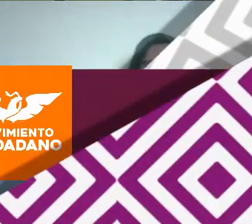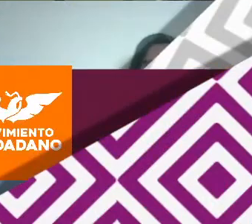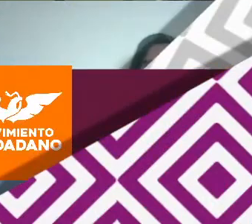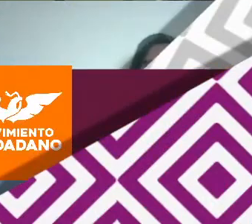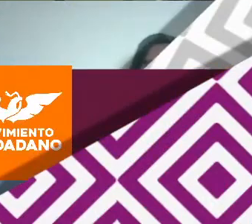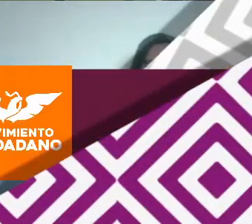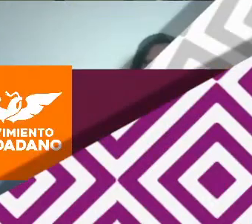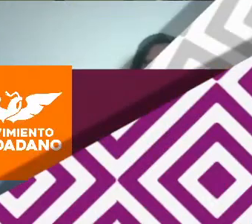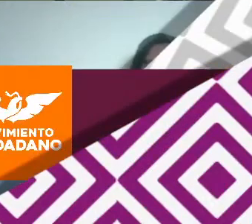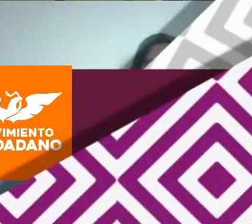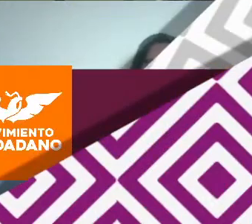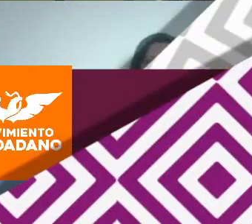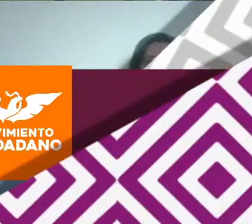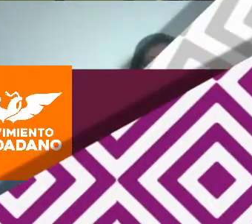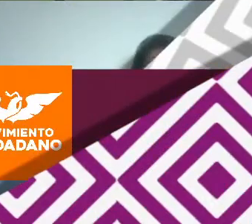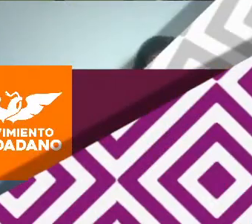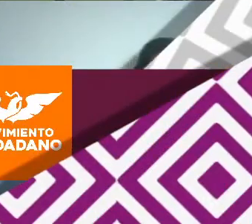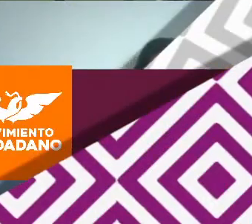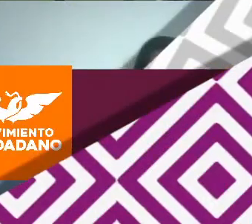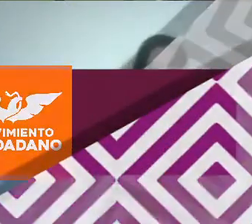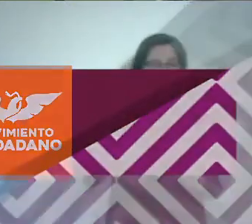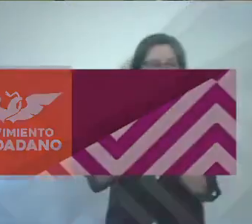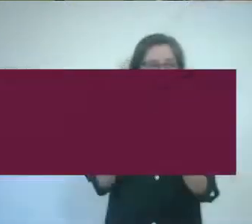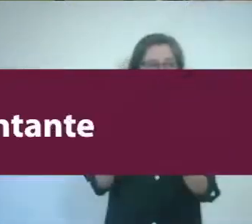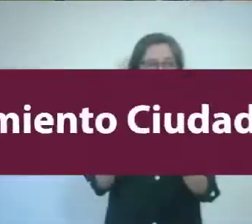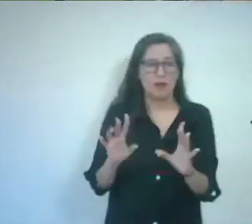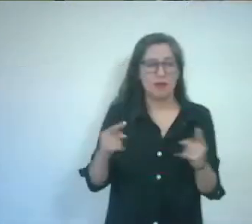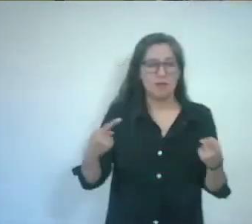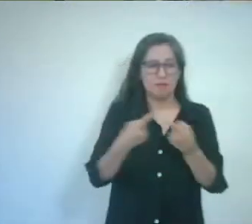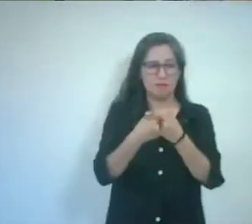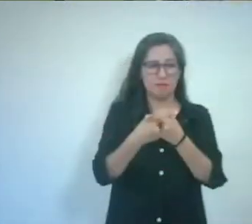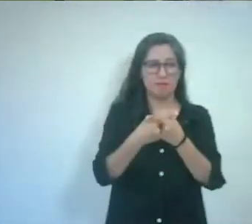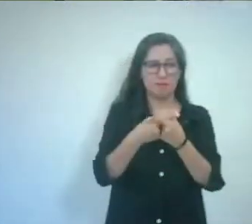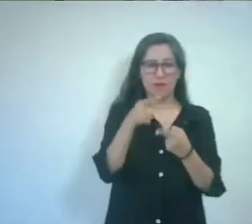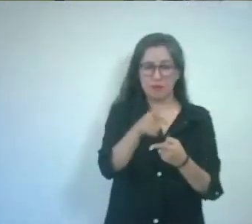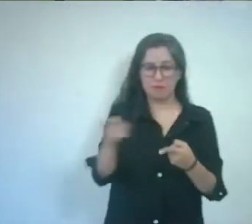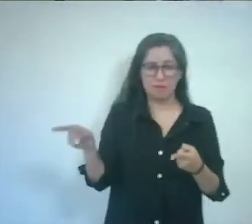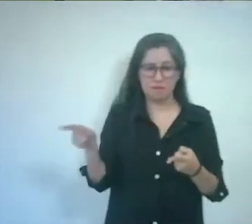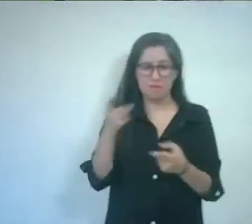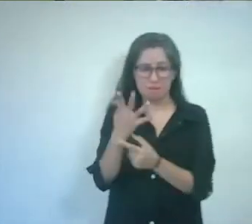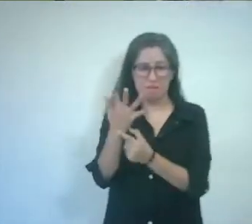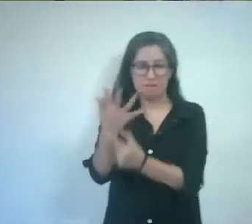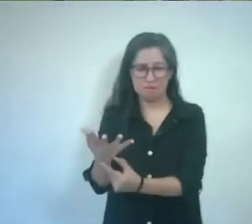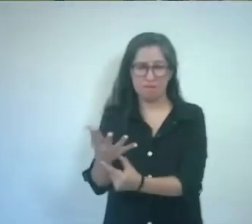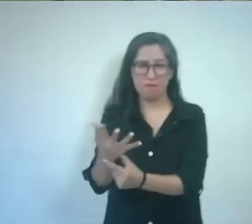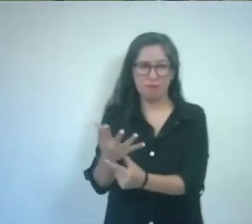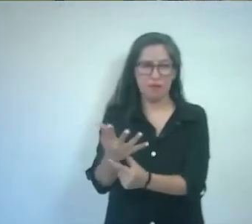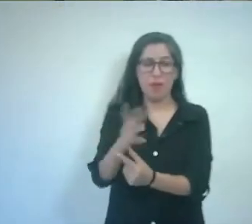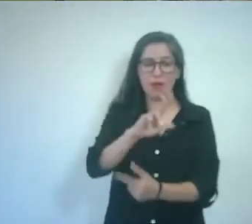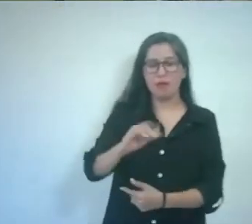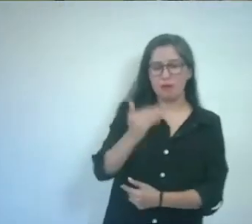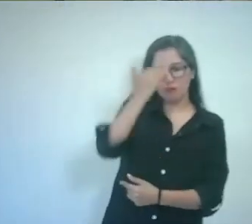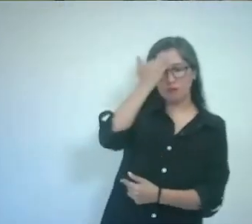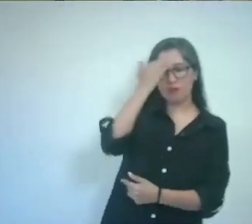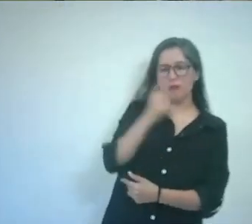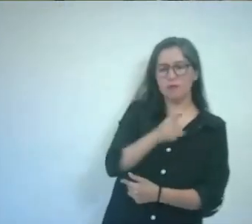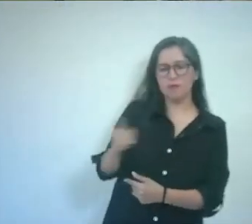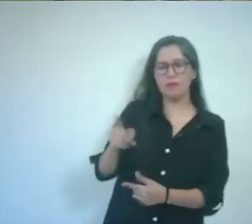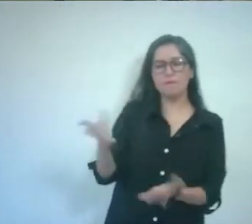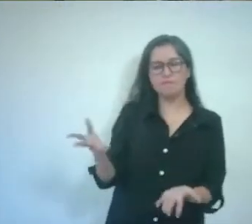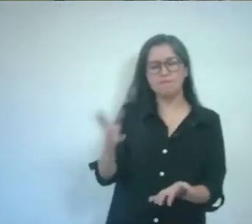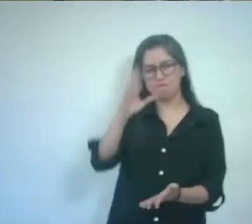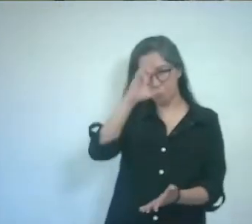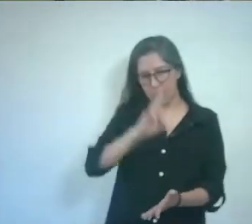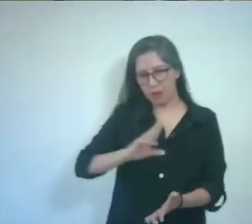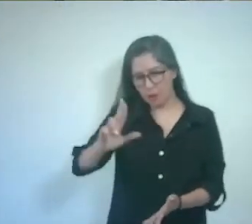no coincidir en los criterios, reconozco profundamente el alto honor con que han desempeñado su